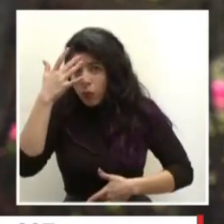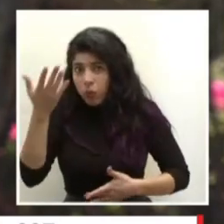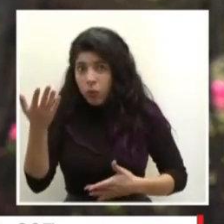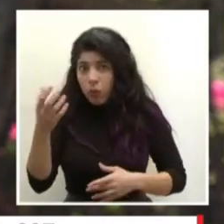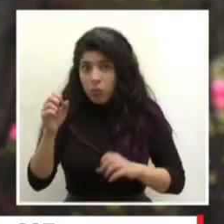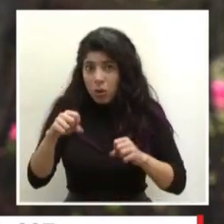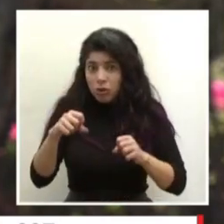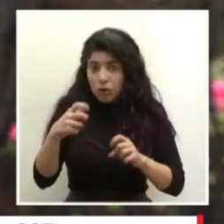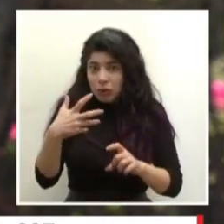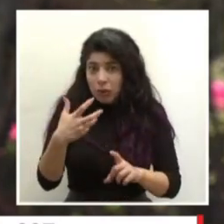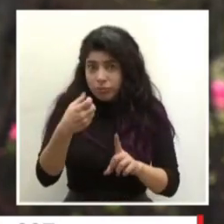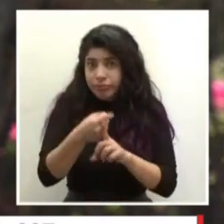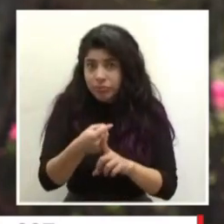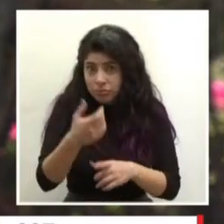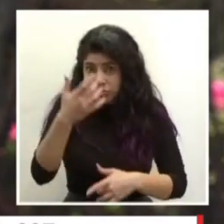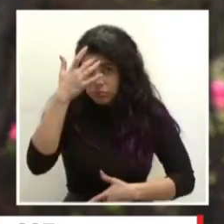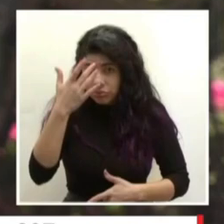afectación